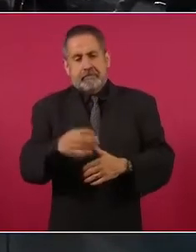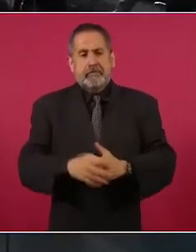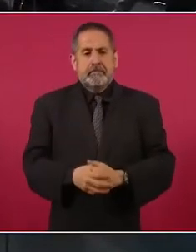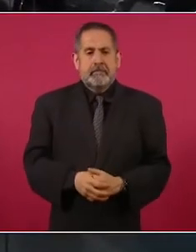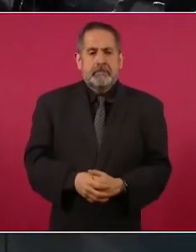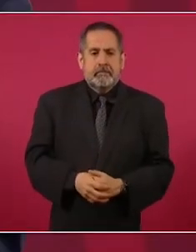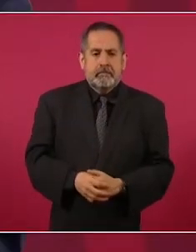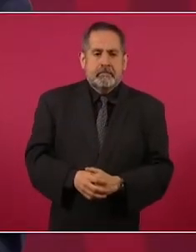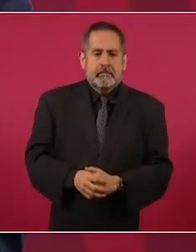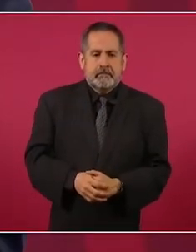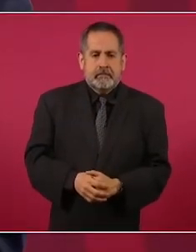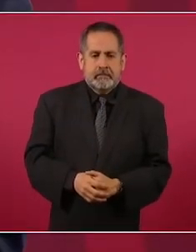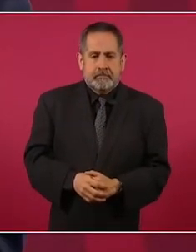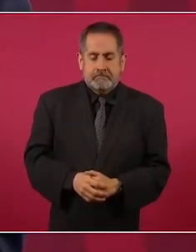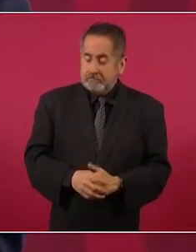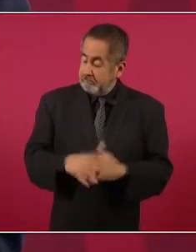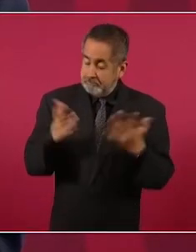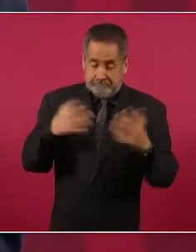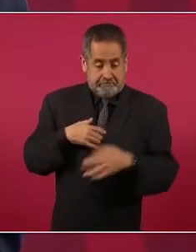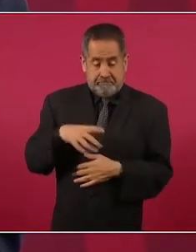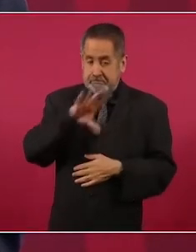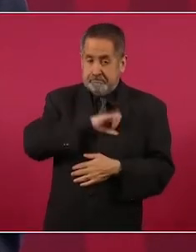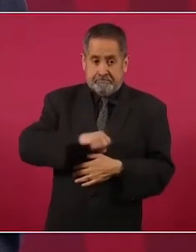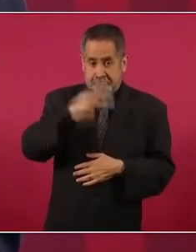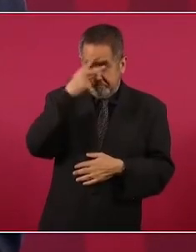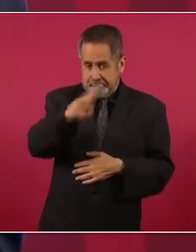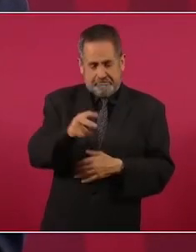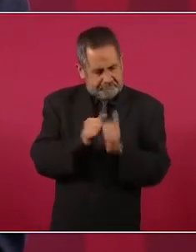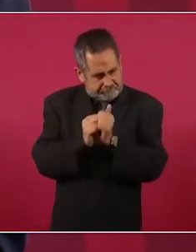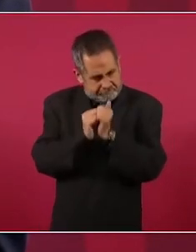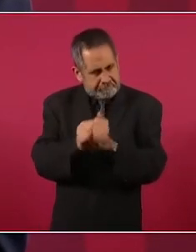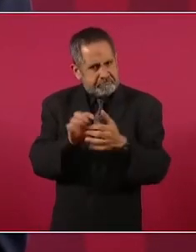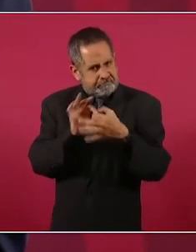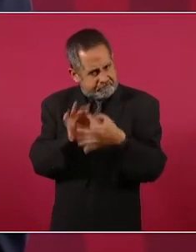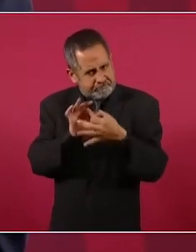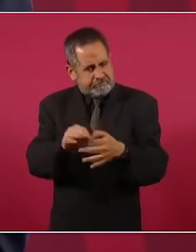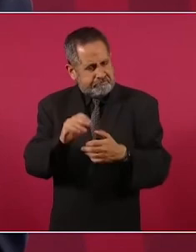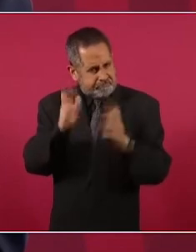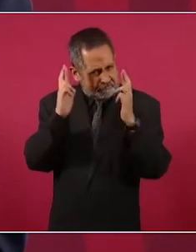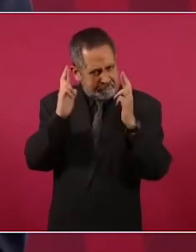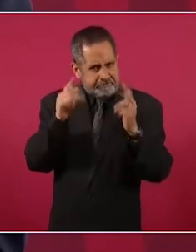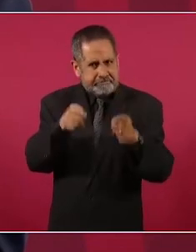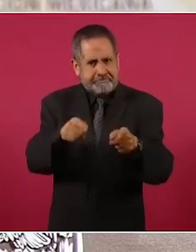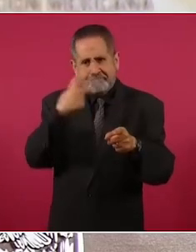Voy a México, que estoy con ellos, que